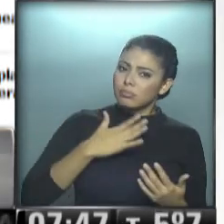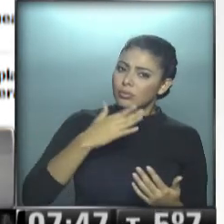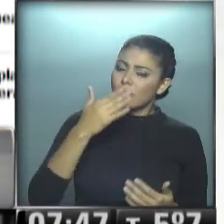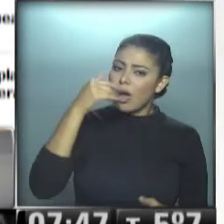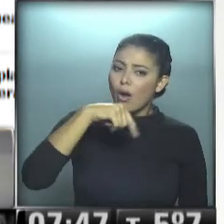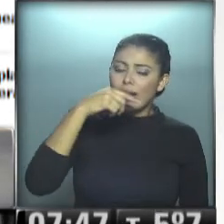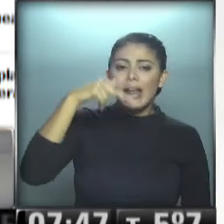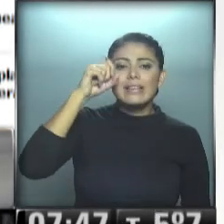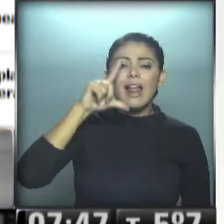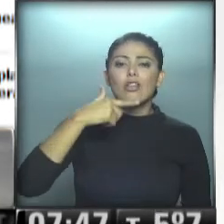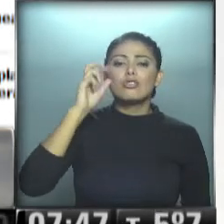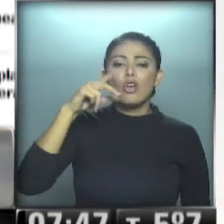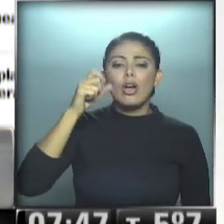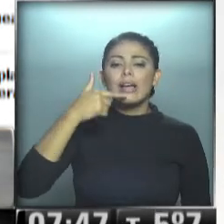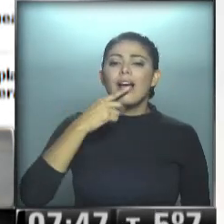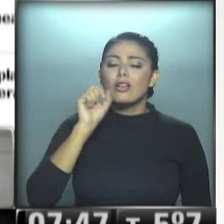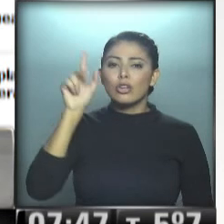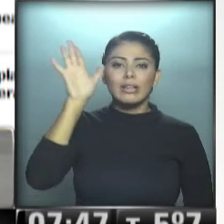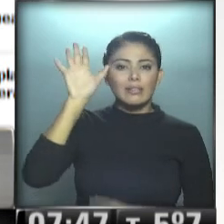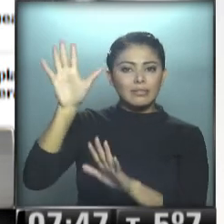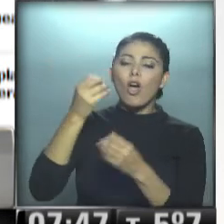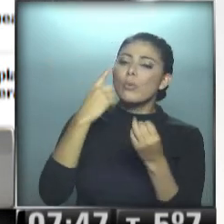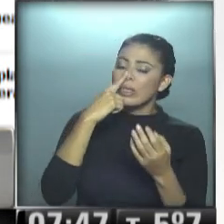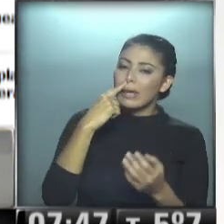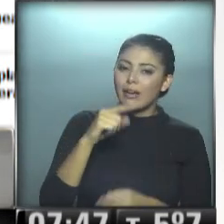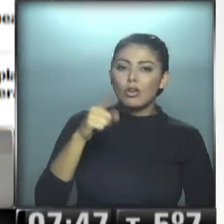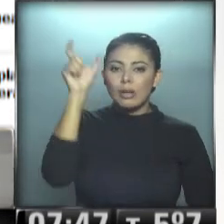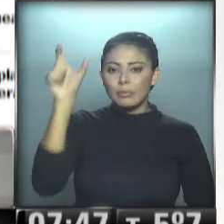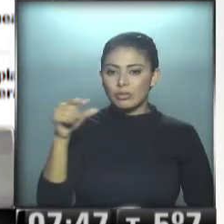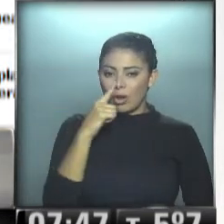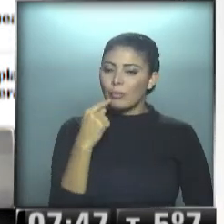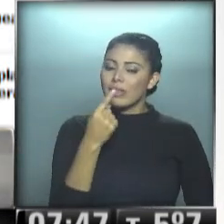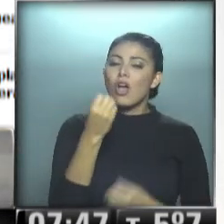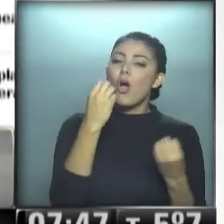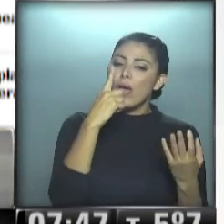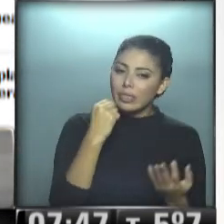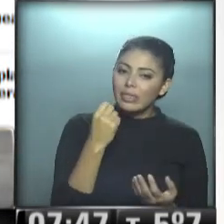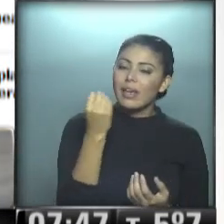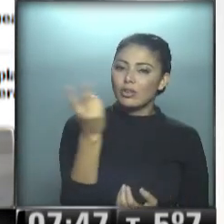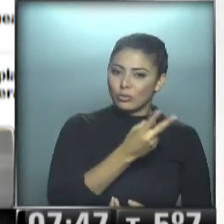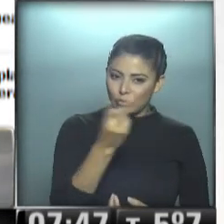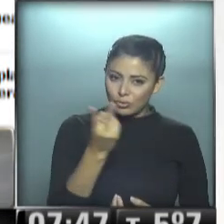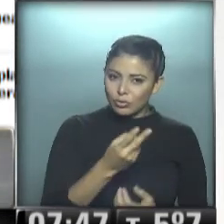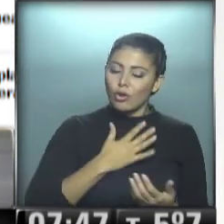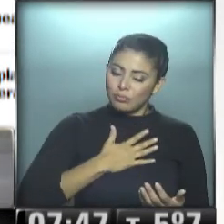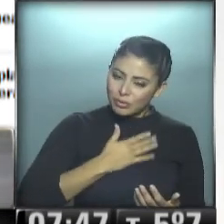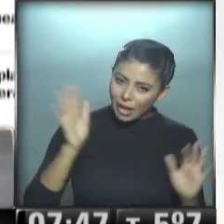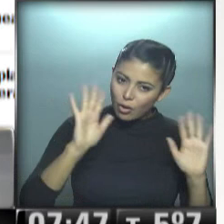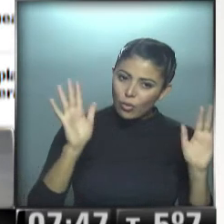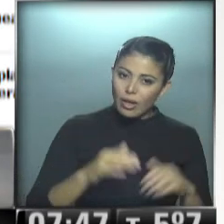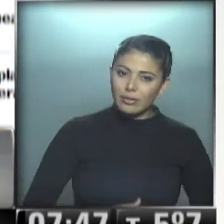ya a Nelson Castro, que está allí en Roma, en el Vaticano, a la charla. Nelson, buen día. Hola, buen día, Daniel. Buen día, Monseñor Karcher. Un gusto en